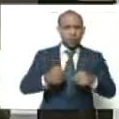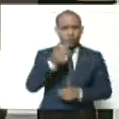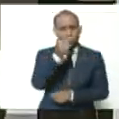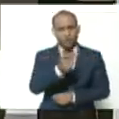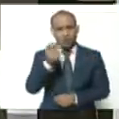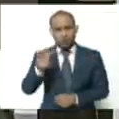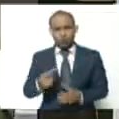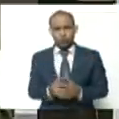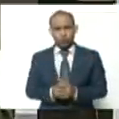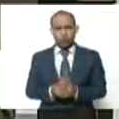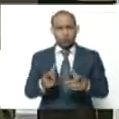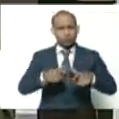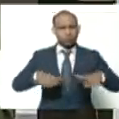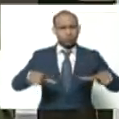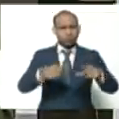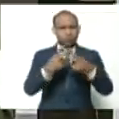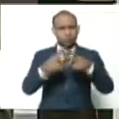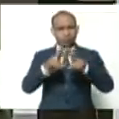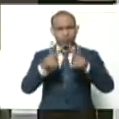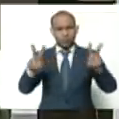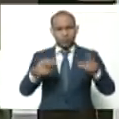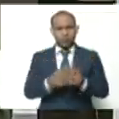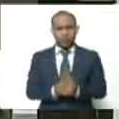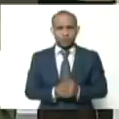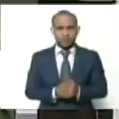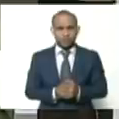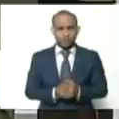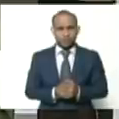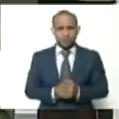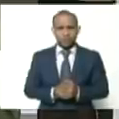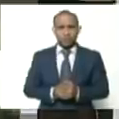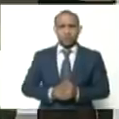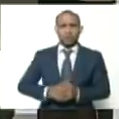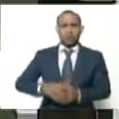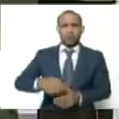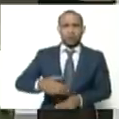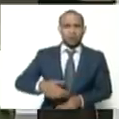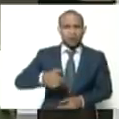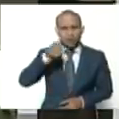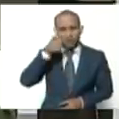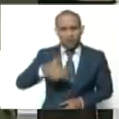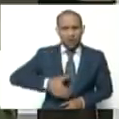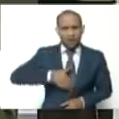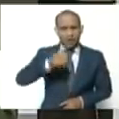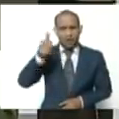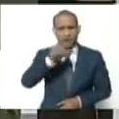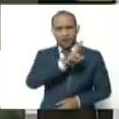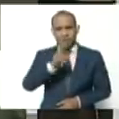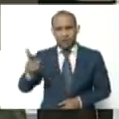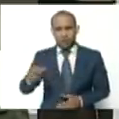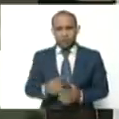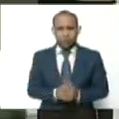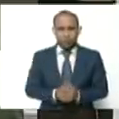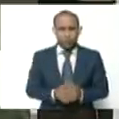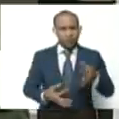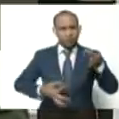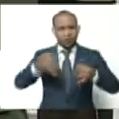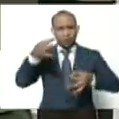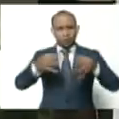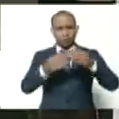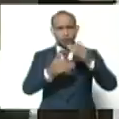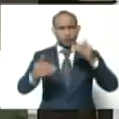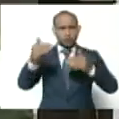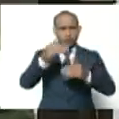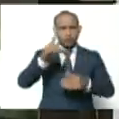ciudadana, a los cuadrantes de paz, a la Fiscalía General, al Poder Judicial. Hay que hacer